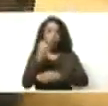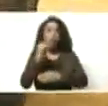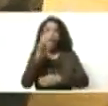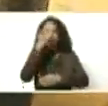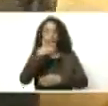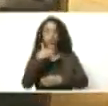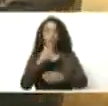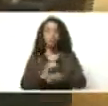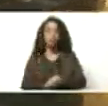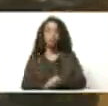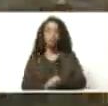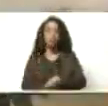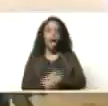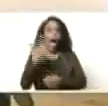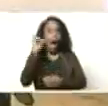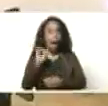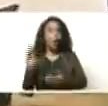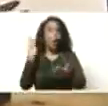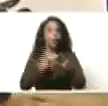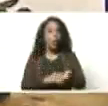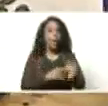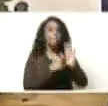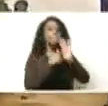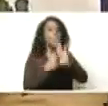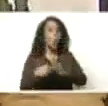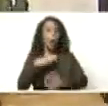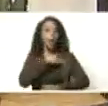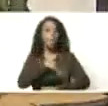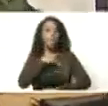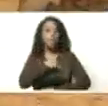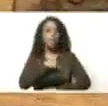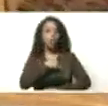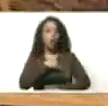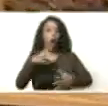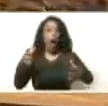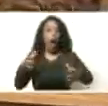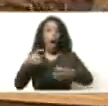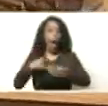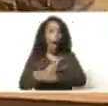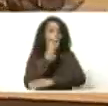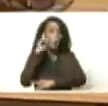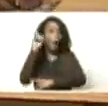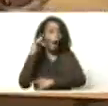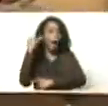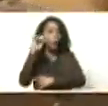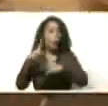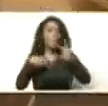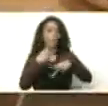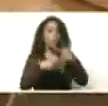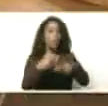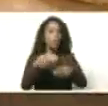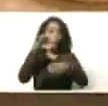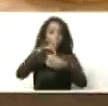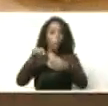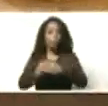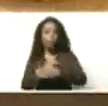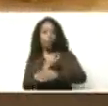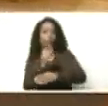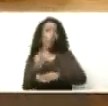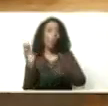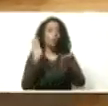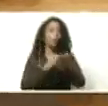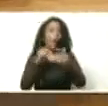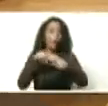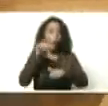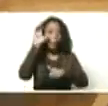correcto hay que relanzar la misión árbol tenemos que ir un proceso de resiembra de arborización del